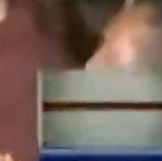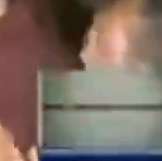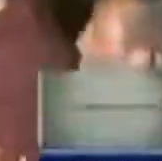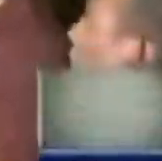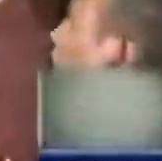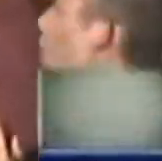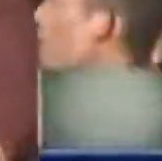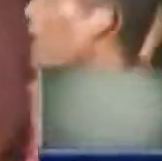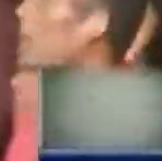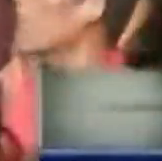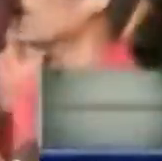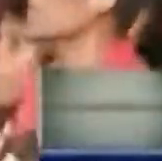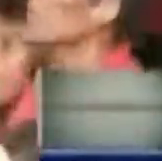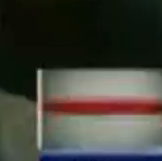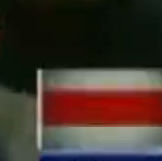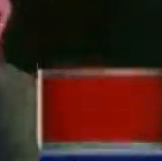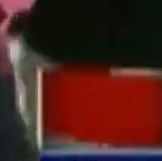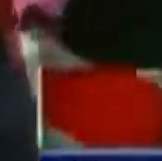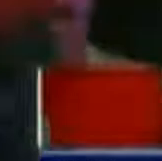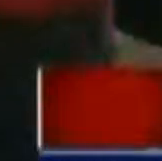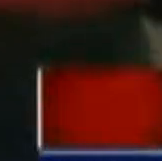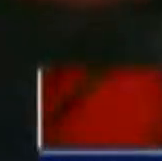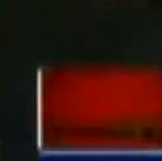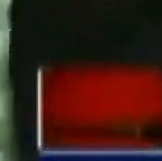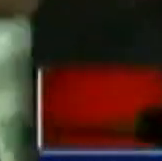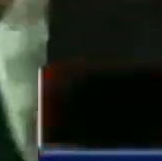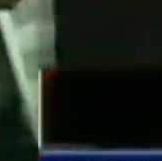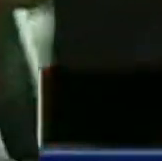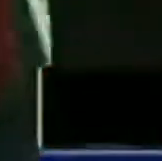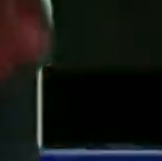estaba pensando Te está buscando